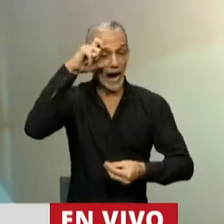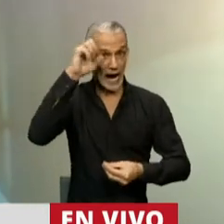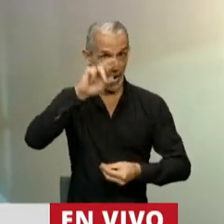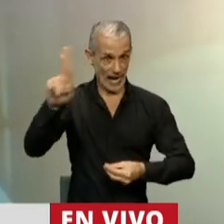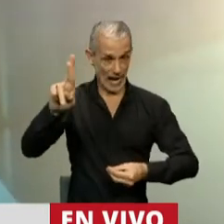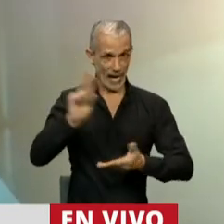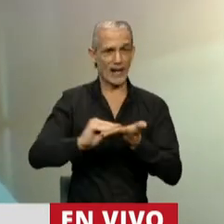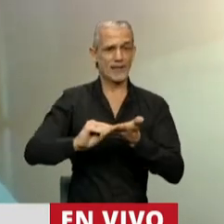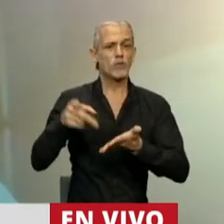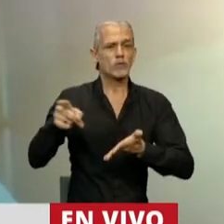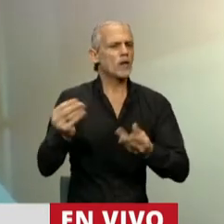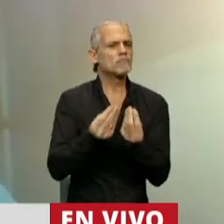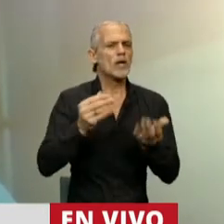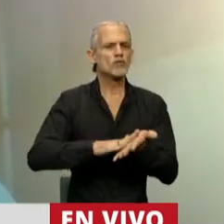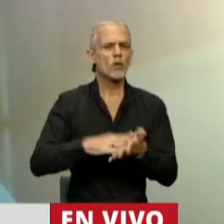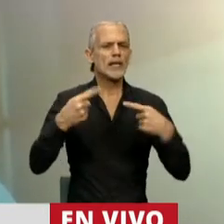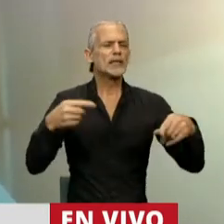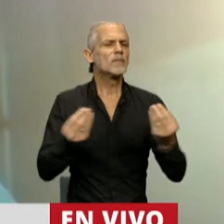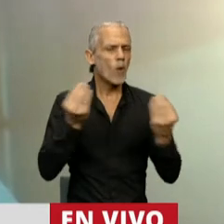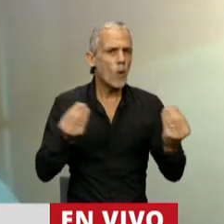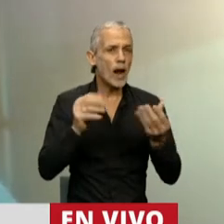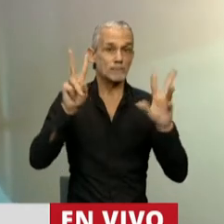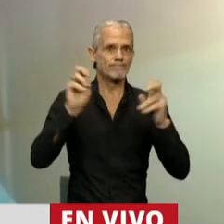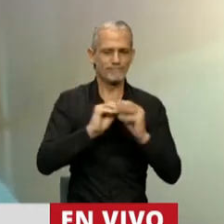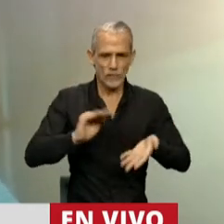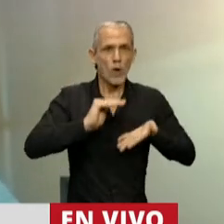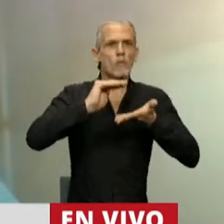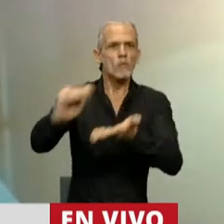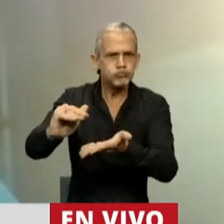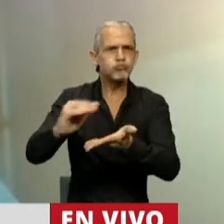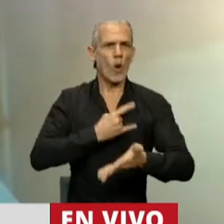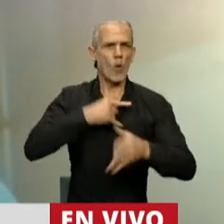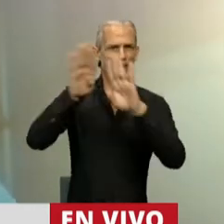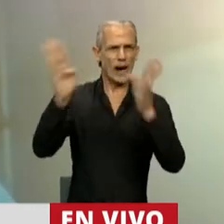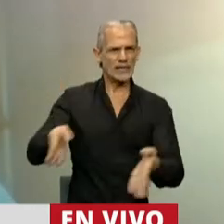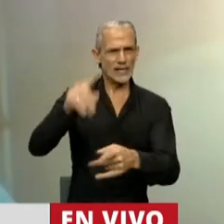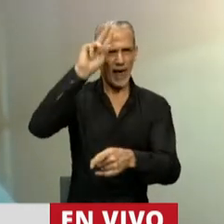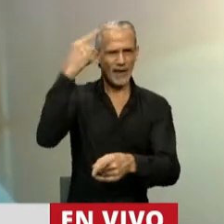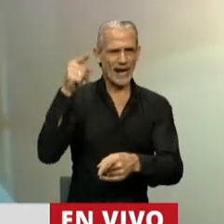es en el tema de las asignaciones a las universidades nacionales